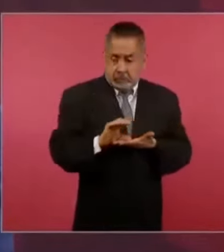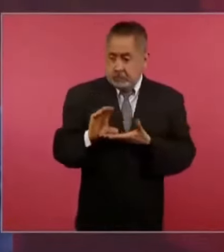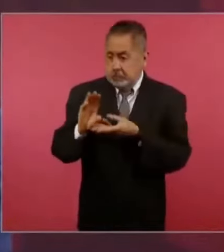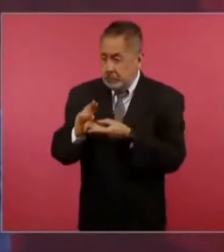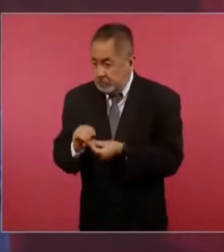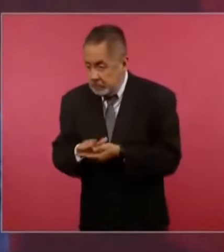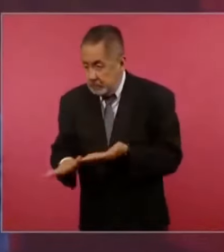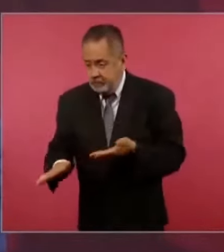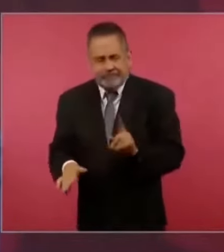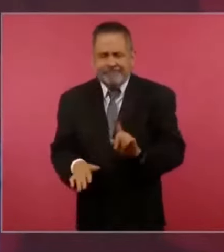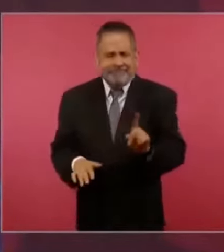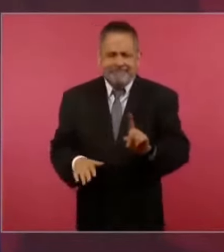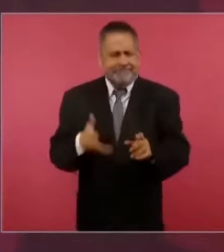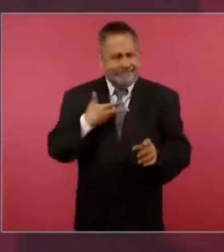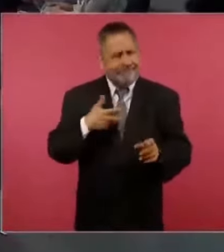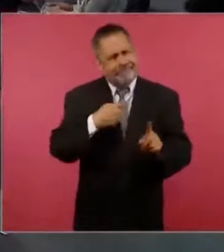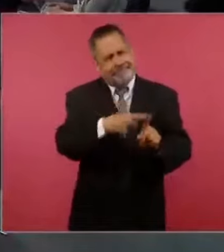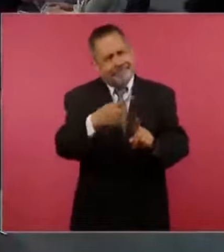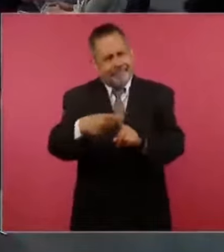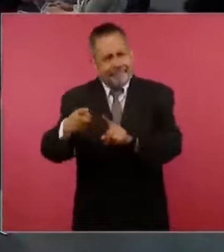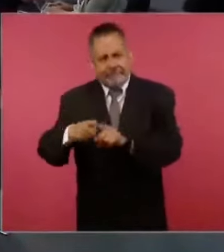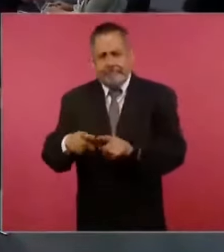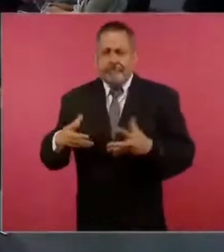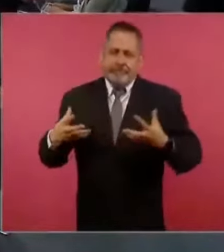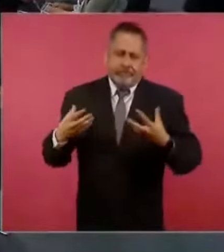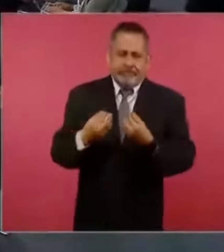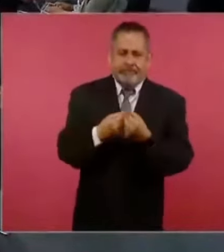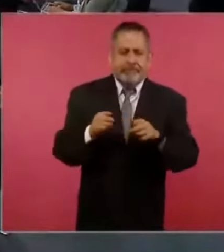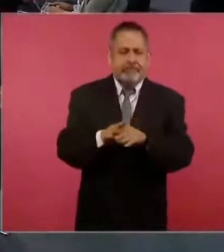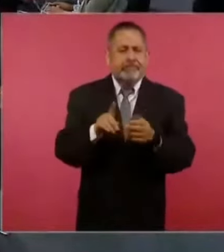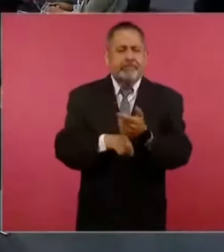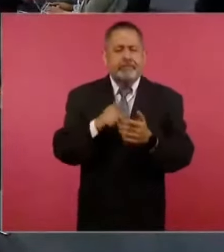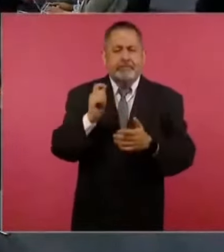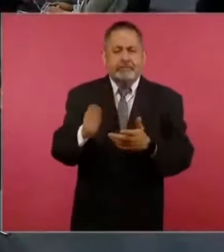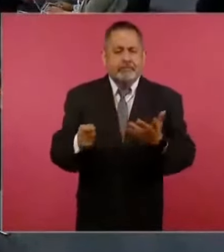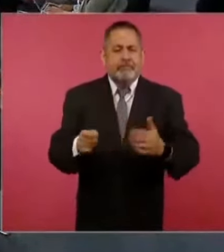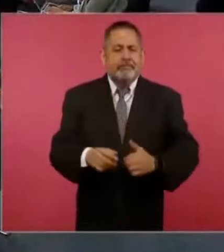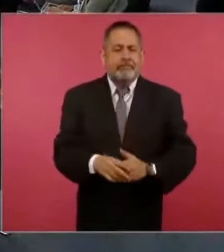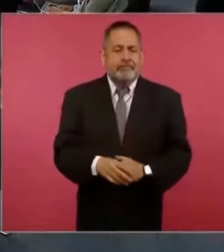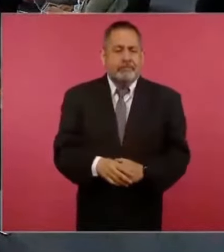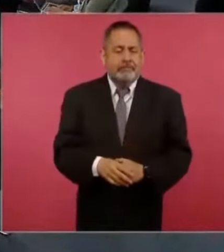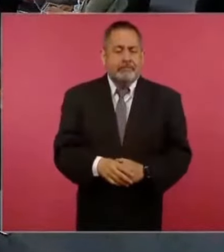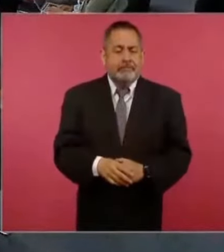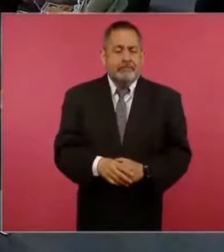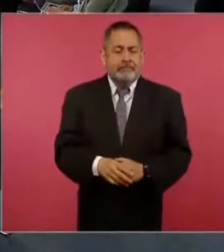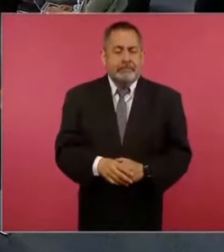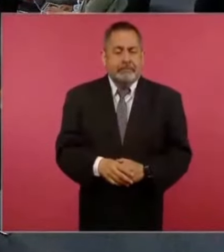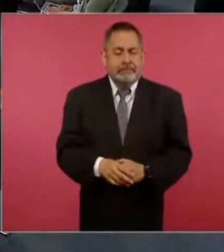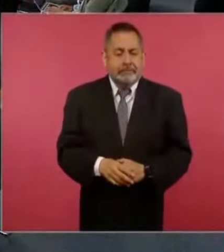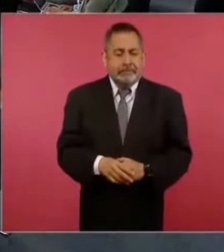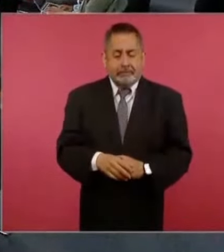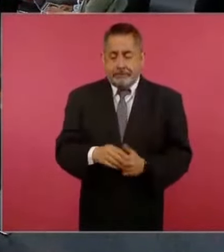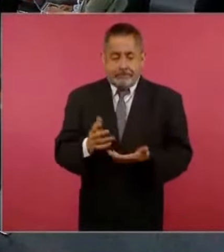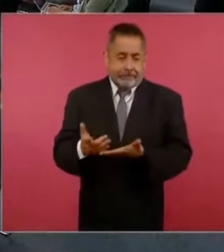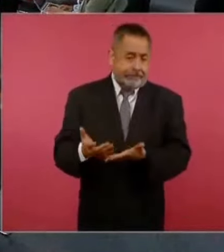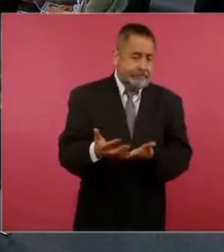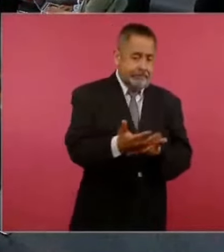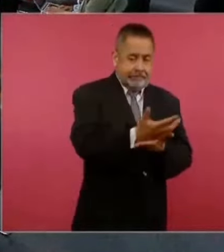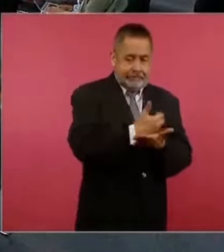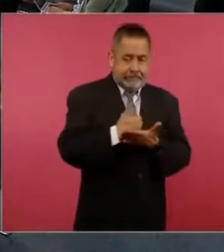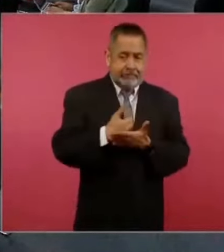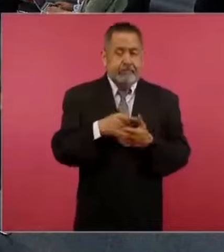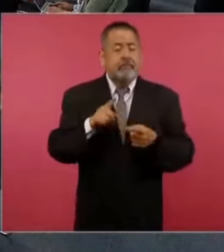recurso por ejemplo se cuenta con todo lo que ingresa al